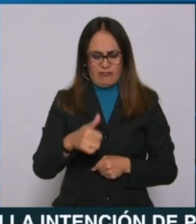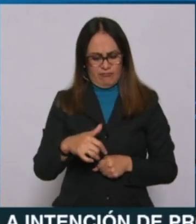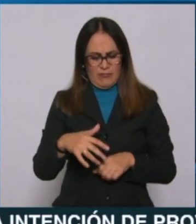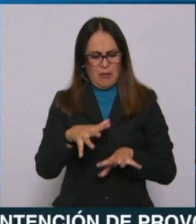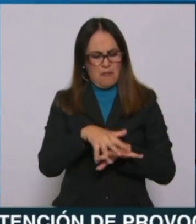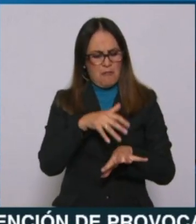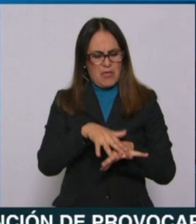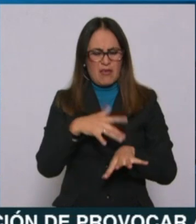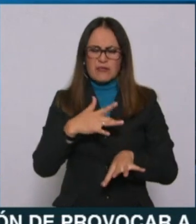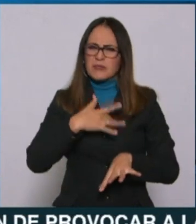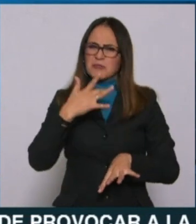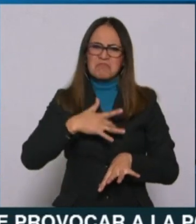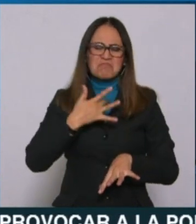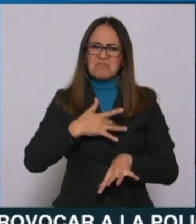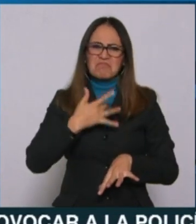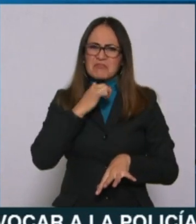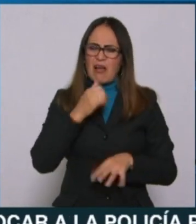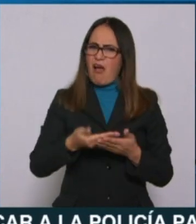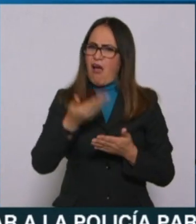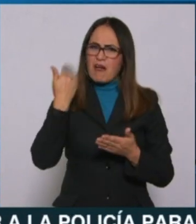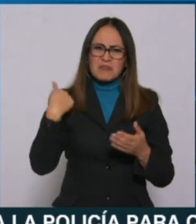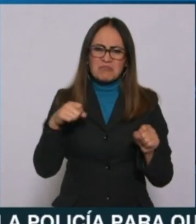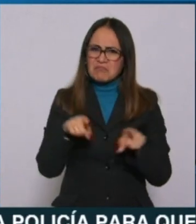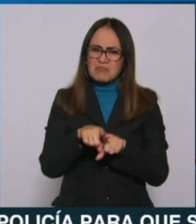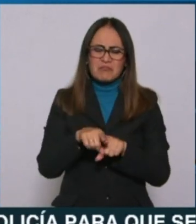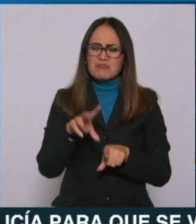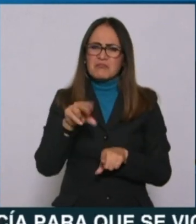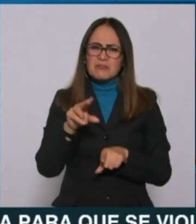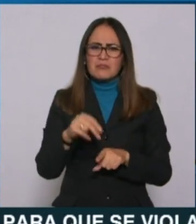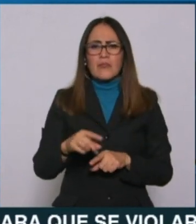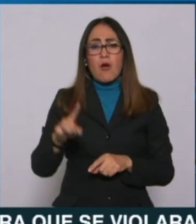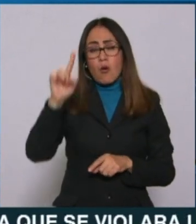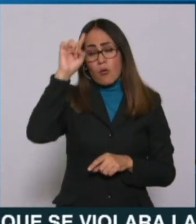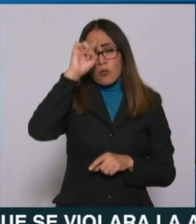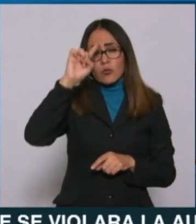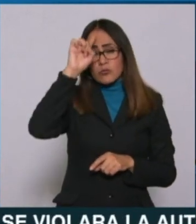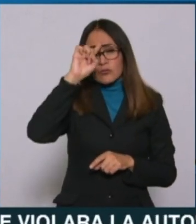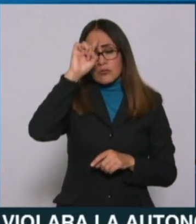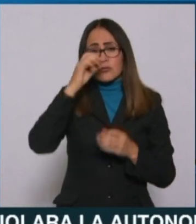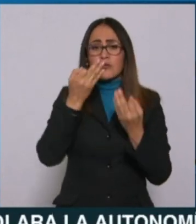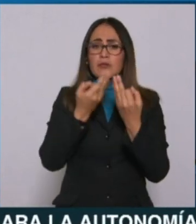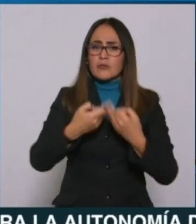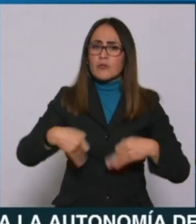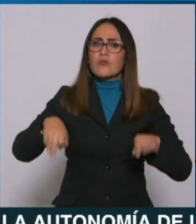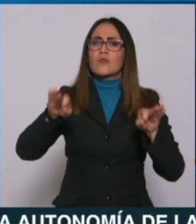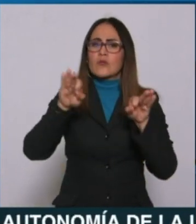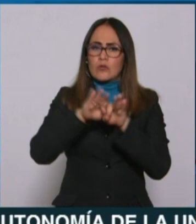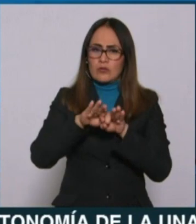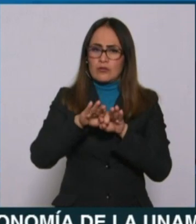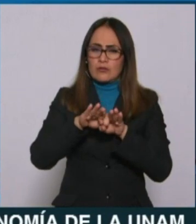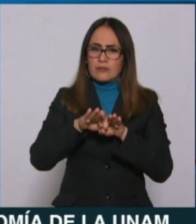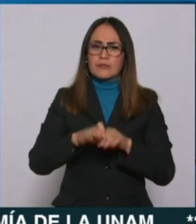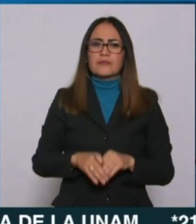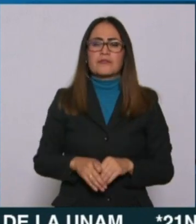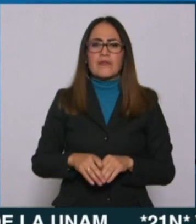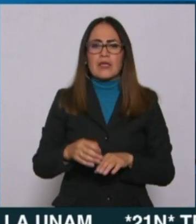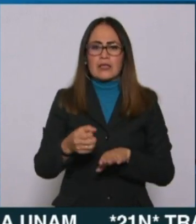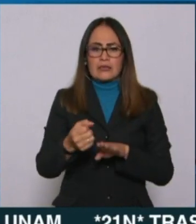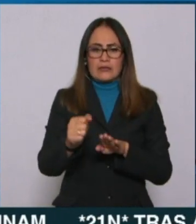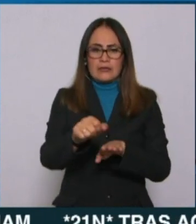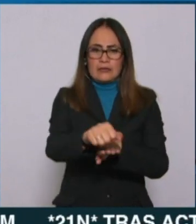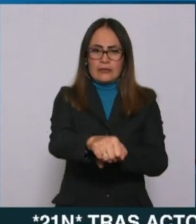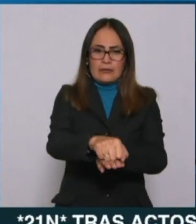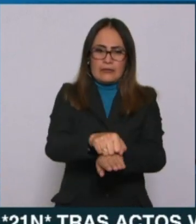antes. La recomendación muy importante es usar